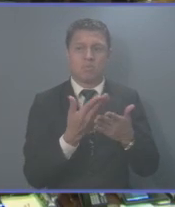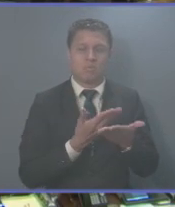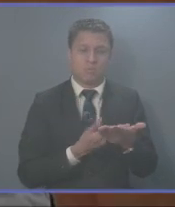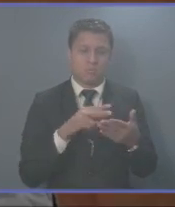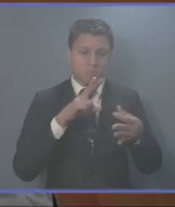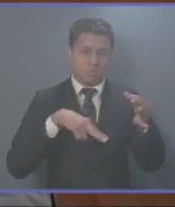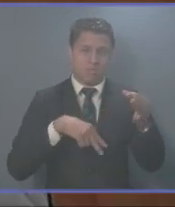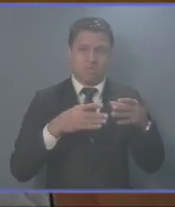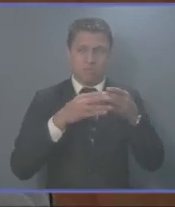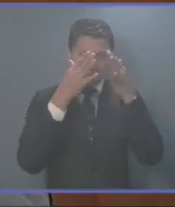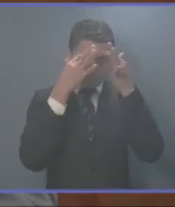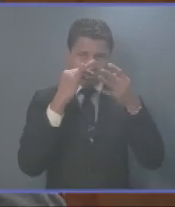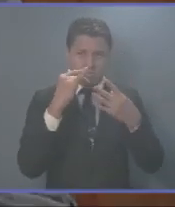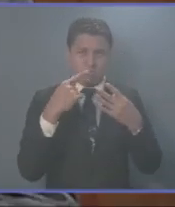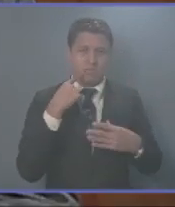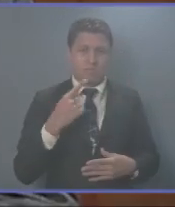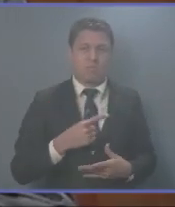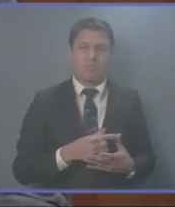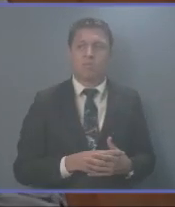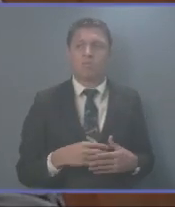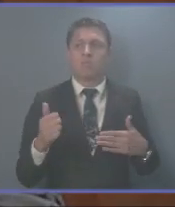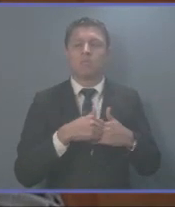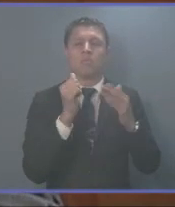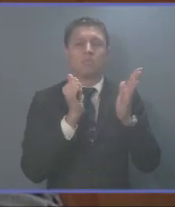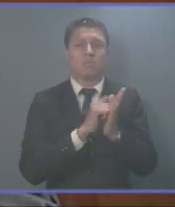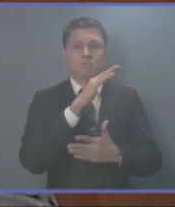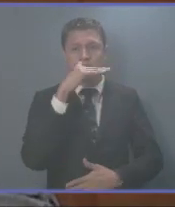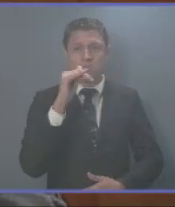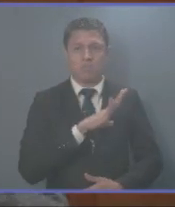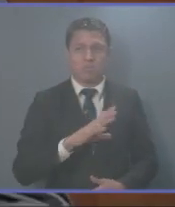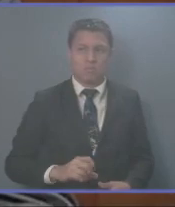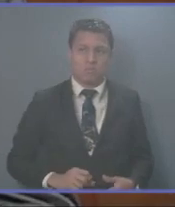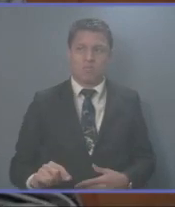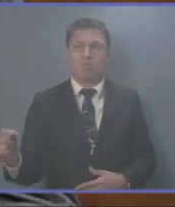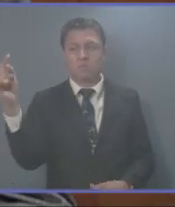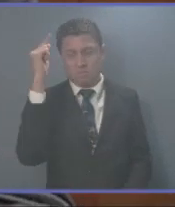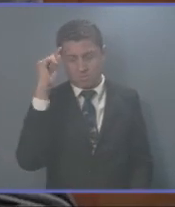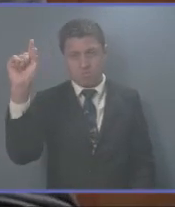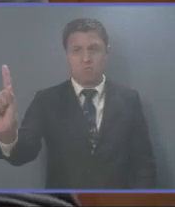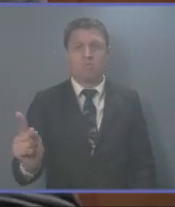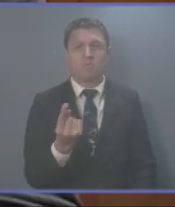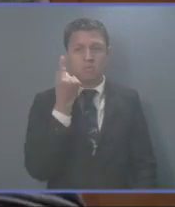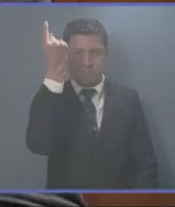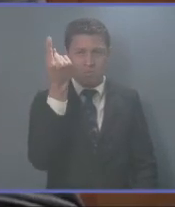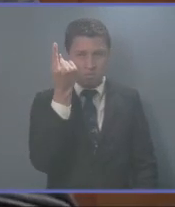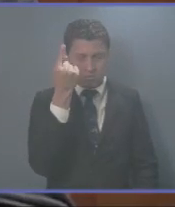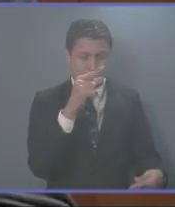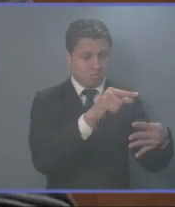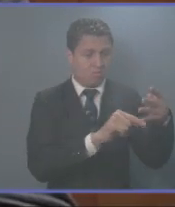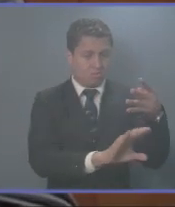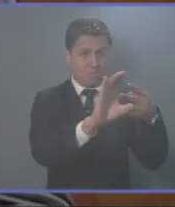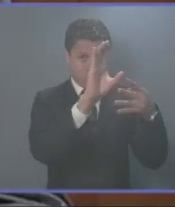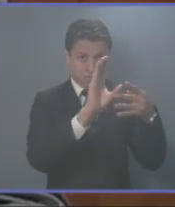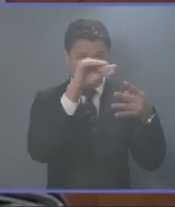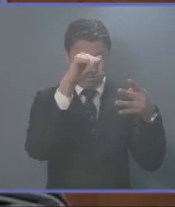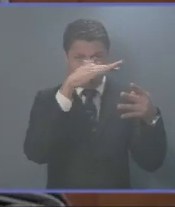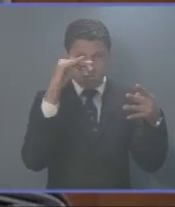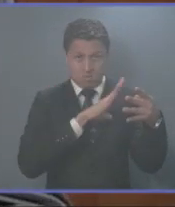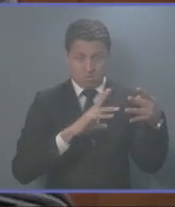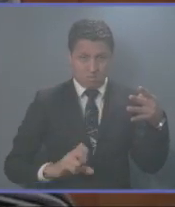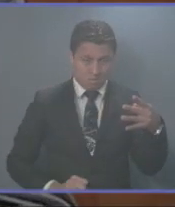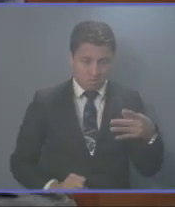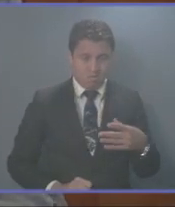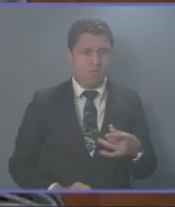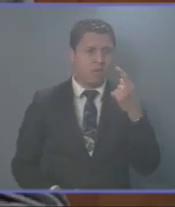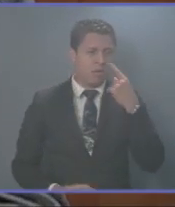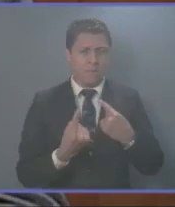decreto, presidente. La Asamblea Legislativa de la República de El Salvador, considerando, primero, que la Constitución de la República reconoce a la persona